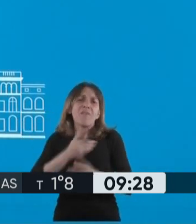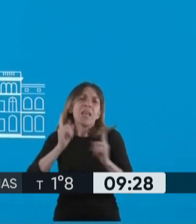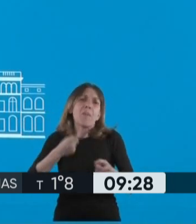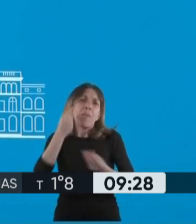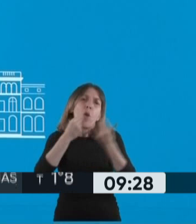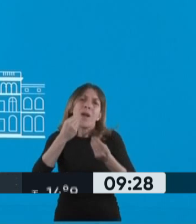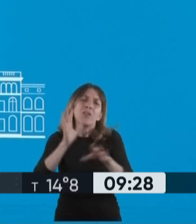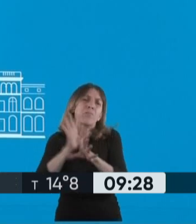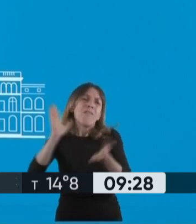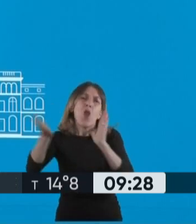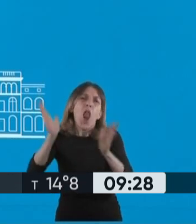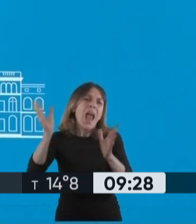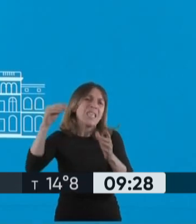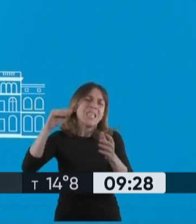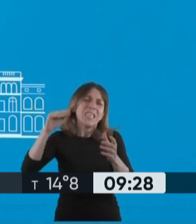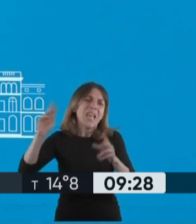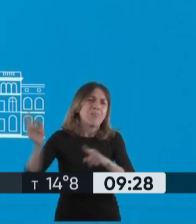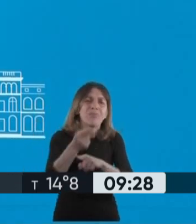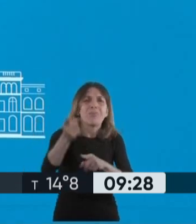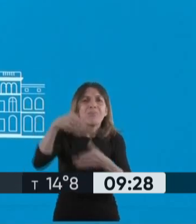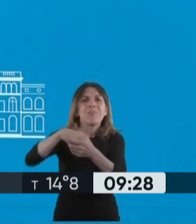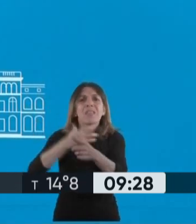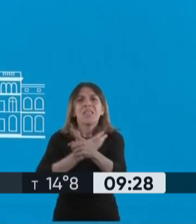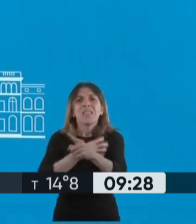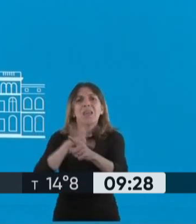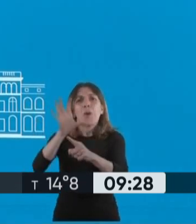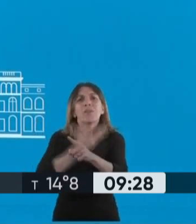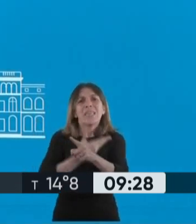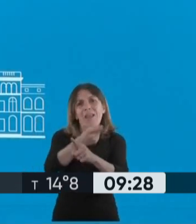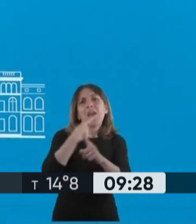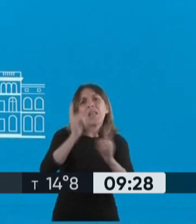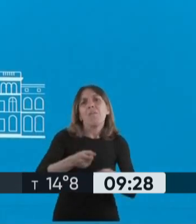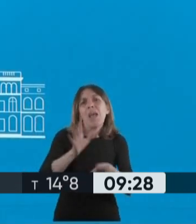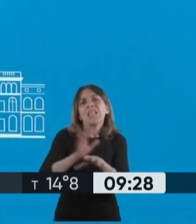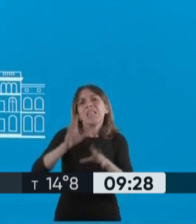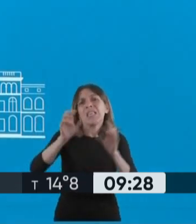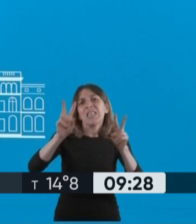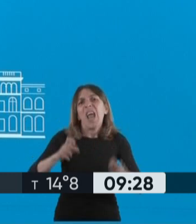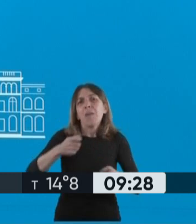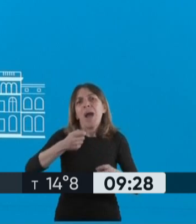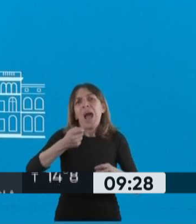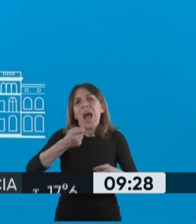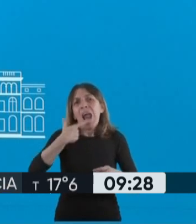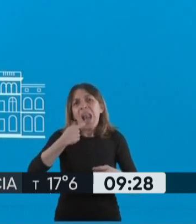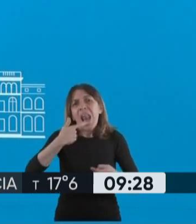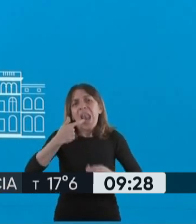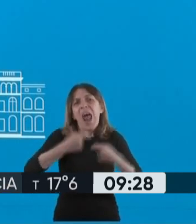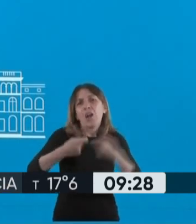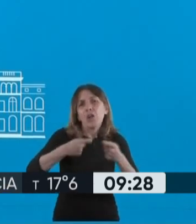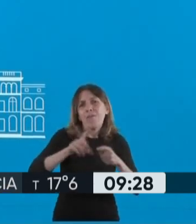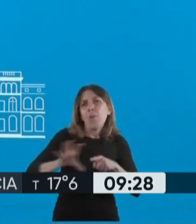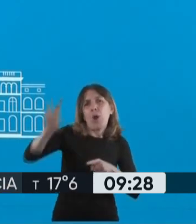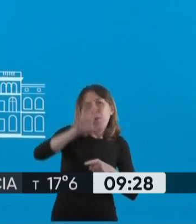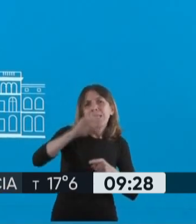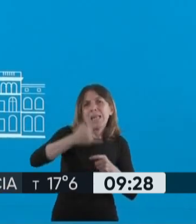de la violencia en Santa Fe y es una preocupación también el crecimiento de la violencia del narcotráfico en otras diferentes áreas del país, ¿no?